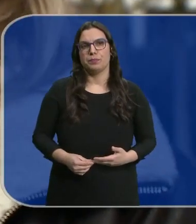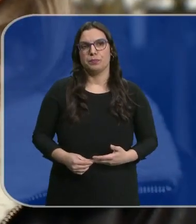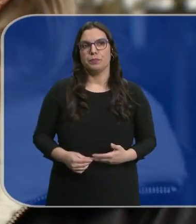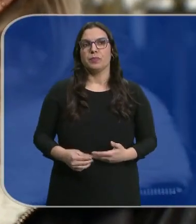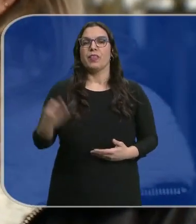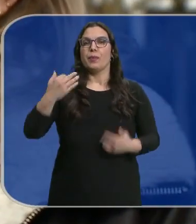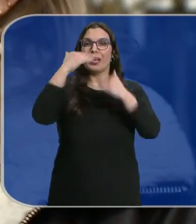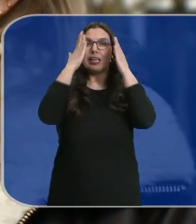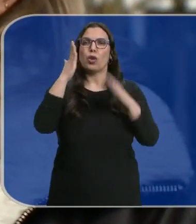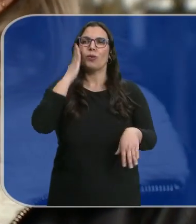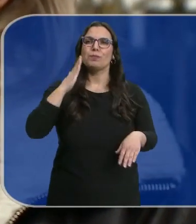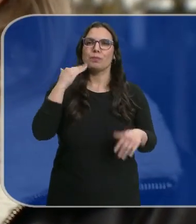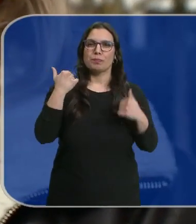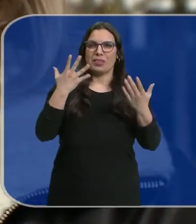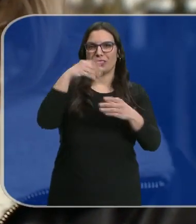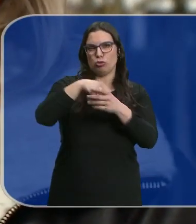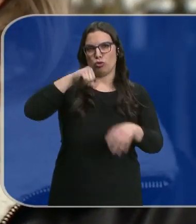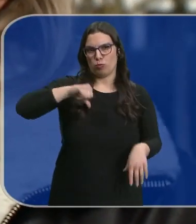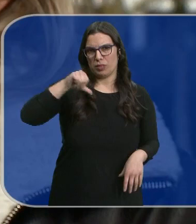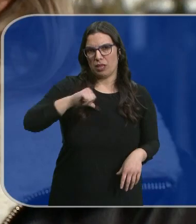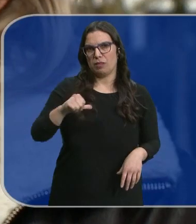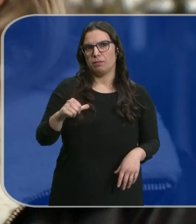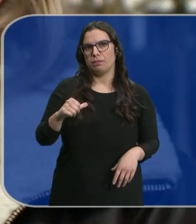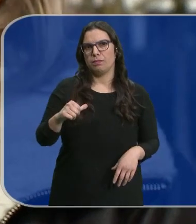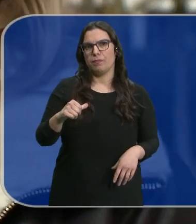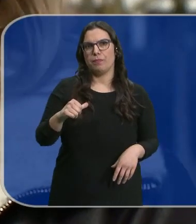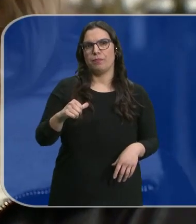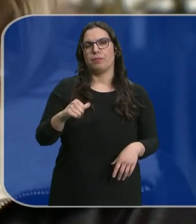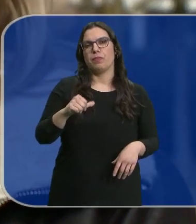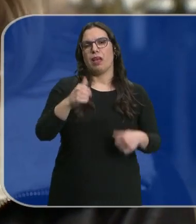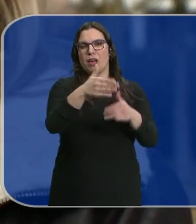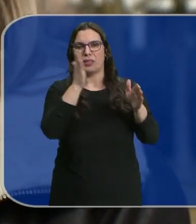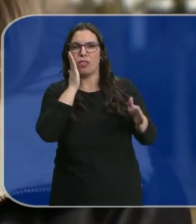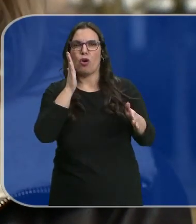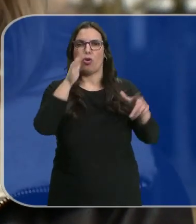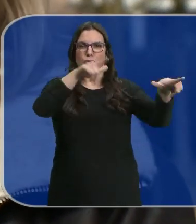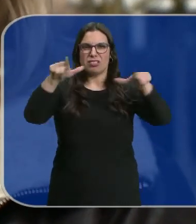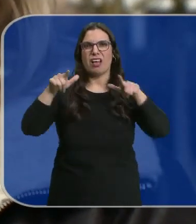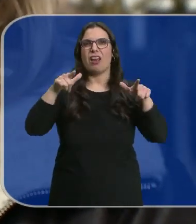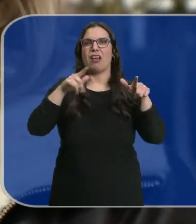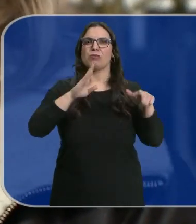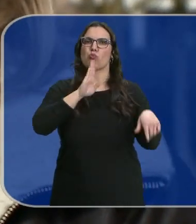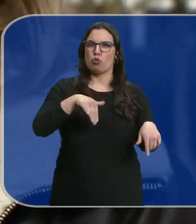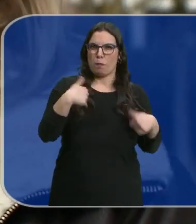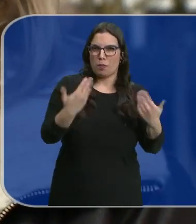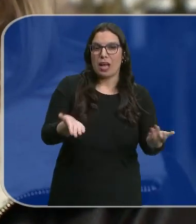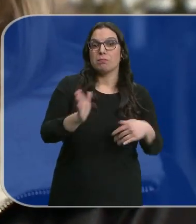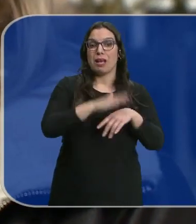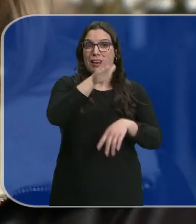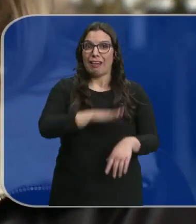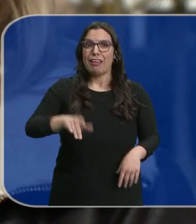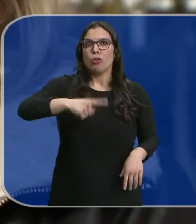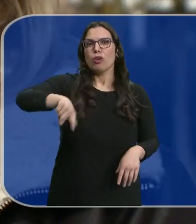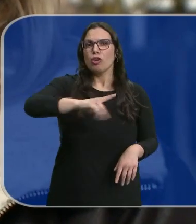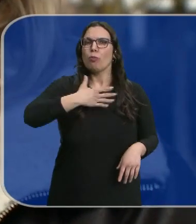Una mejor humanización en los hospitales, las instalaciones más adecuadas, pues para que los